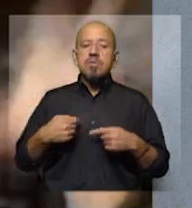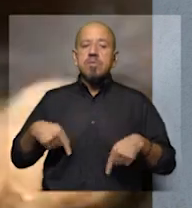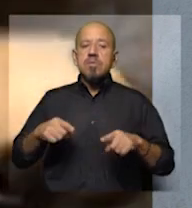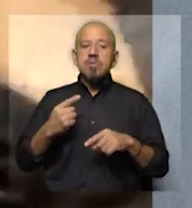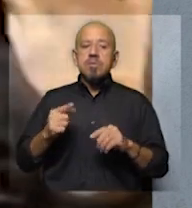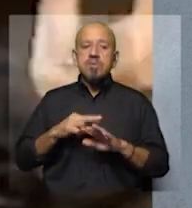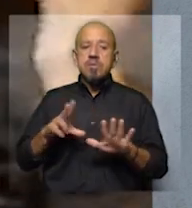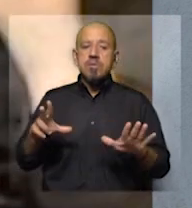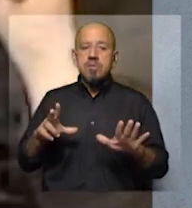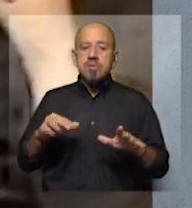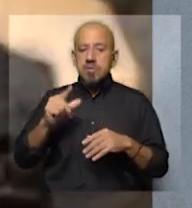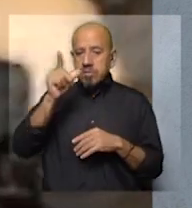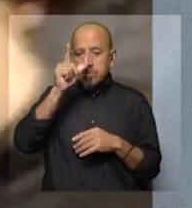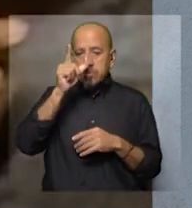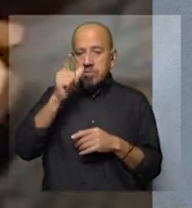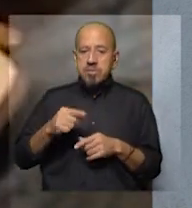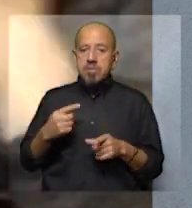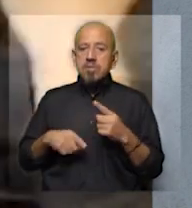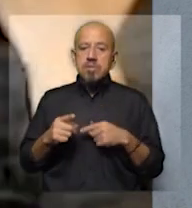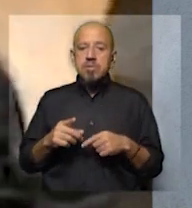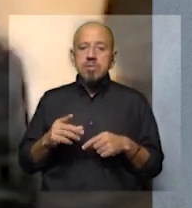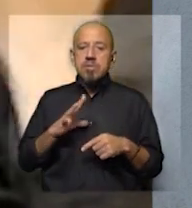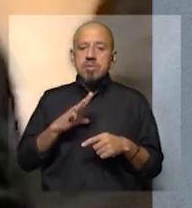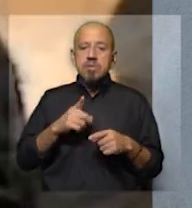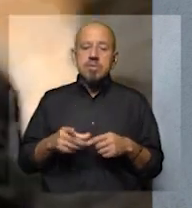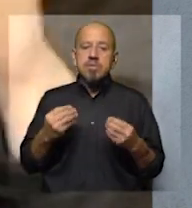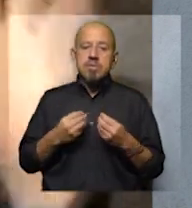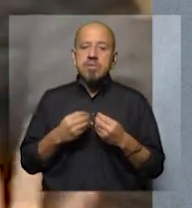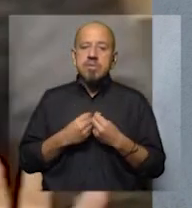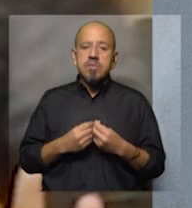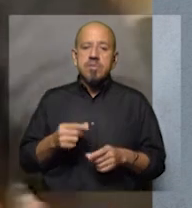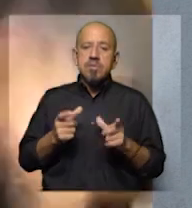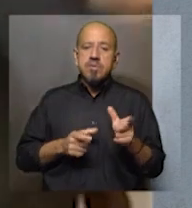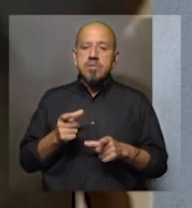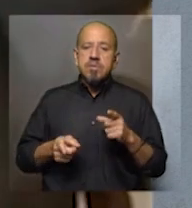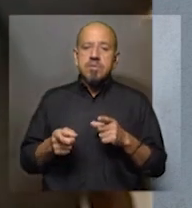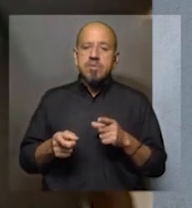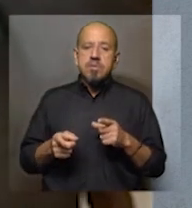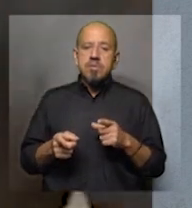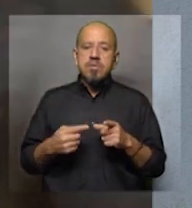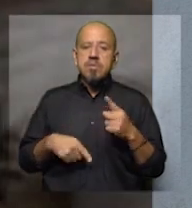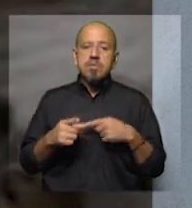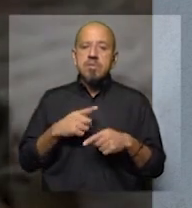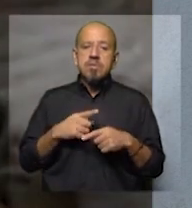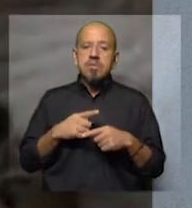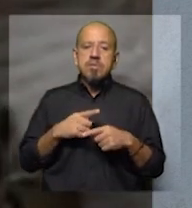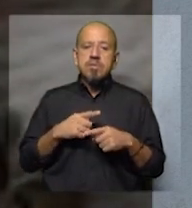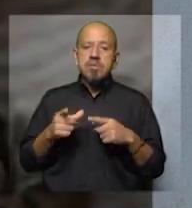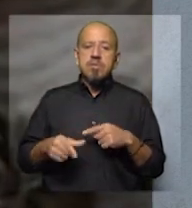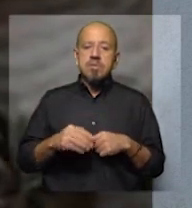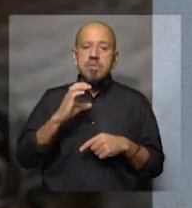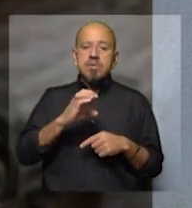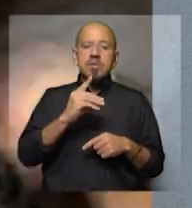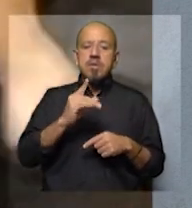18 de julio es decir aquí hay muchísima gente lo ejemplifico pero a ver inauguramos el centro de fotografía de